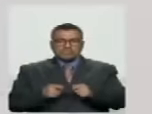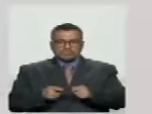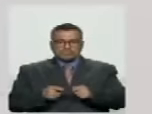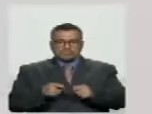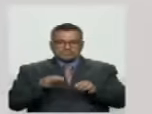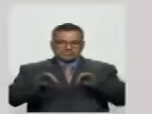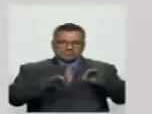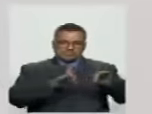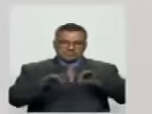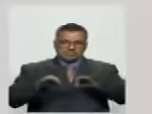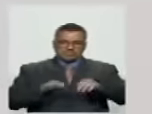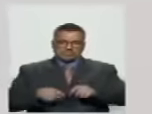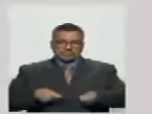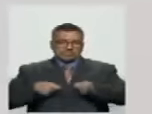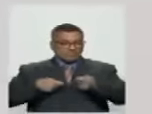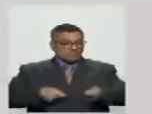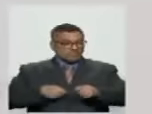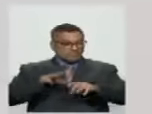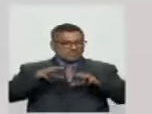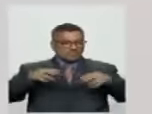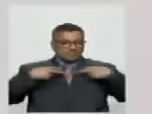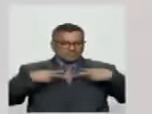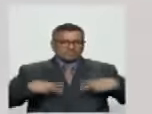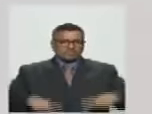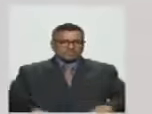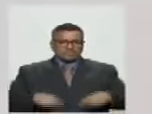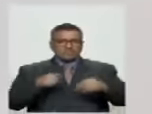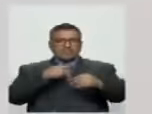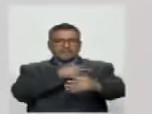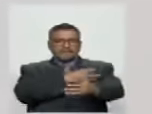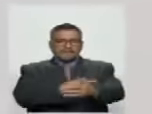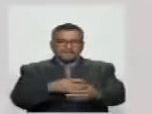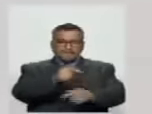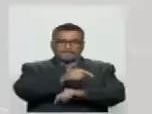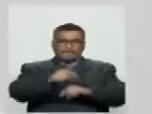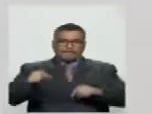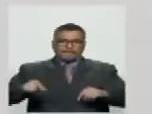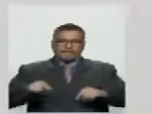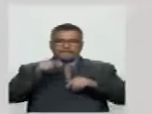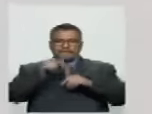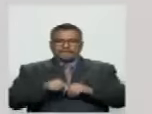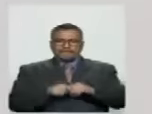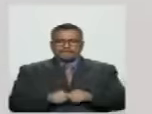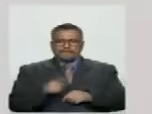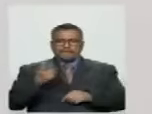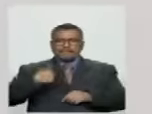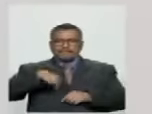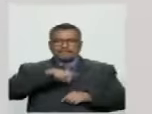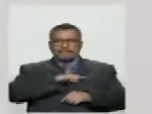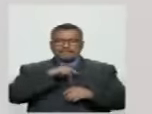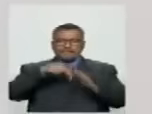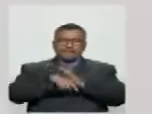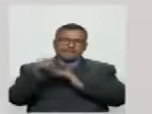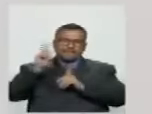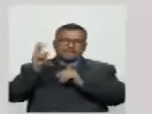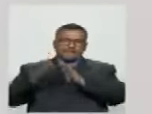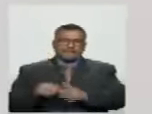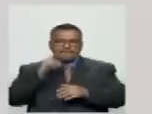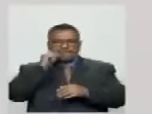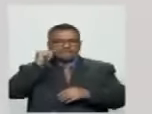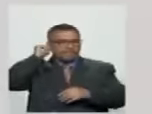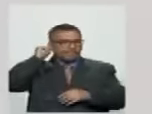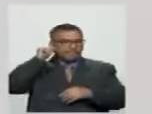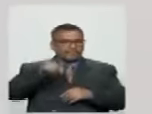controlar, amenazan con controlar la vida de miles, de millones de personas, donde estamos incluidos las venezolanas y los